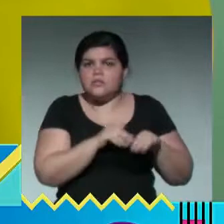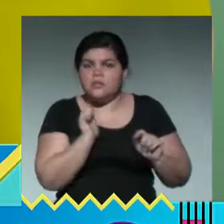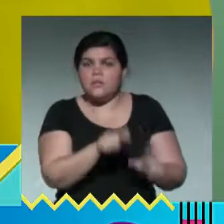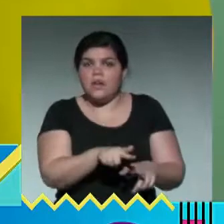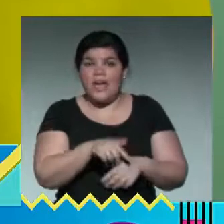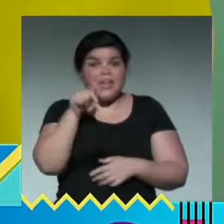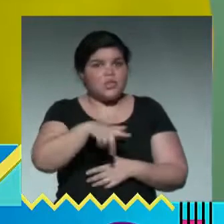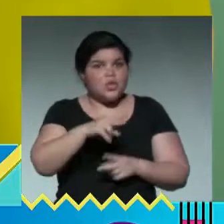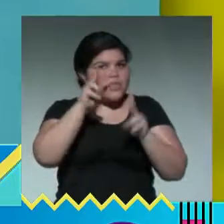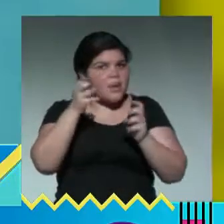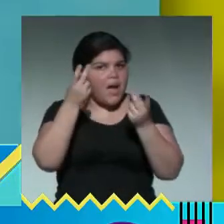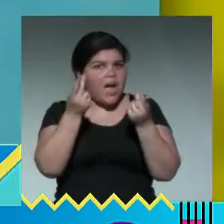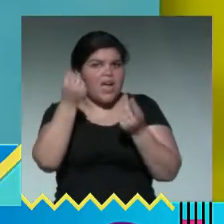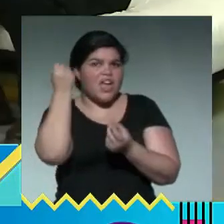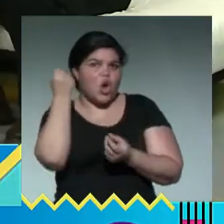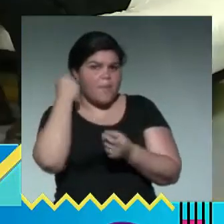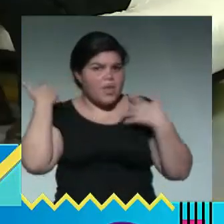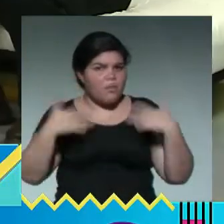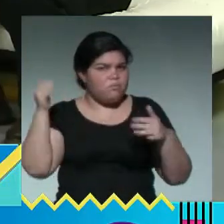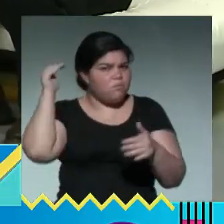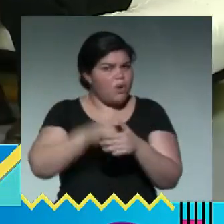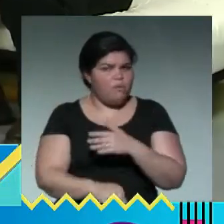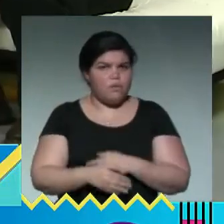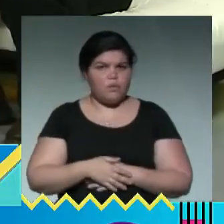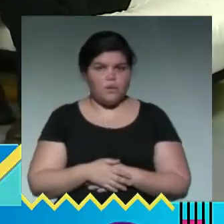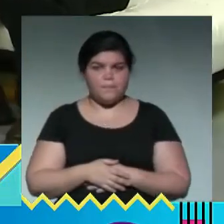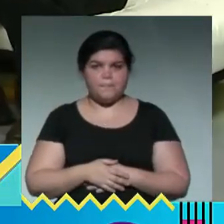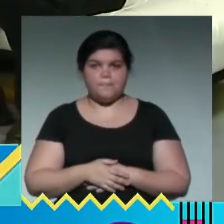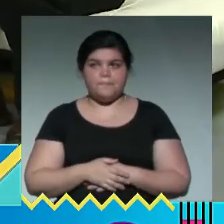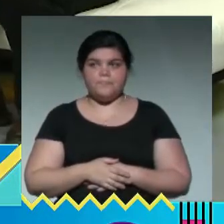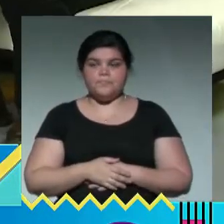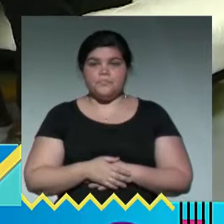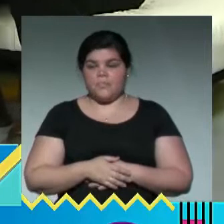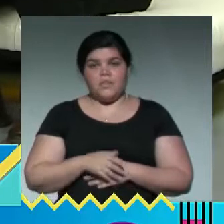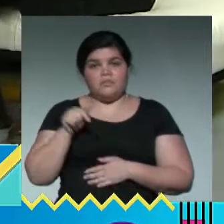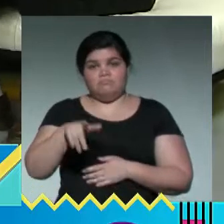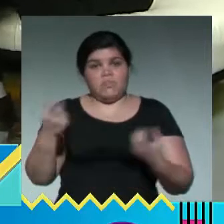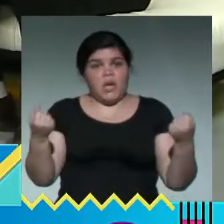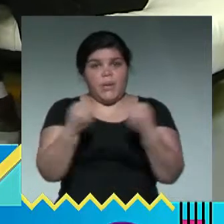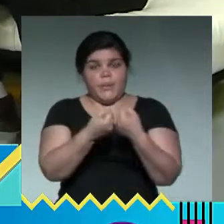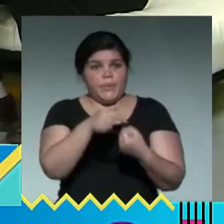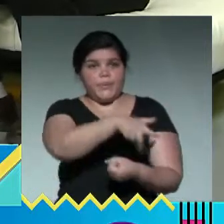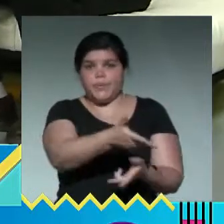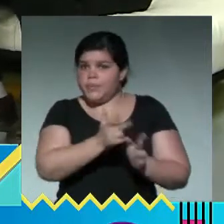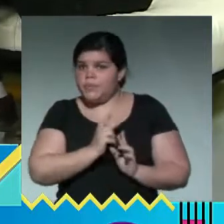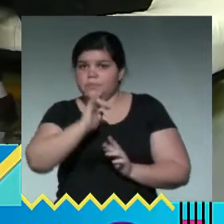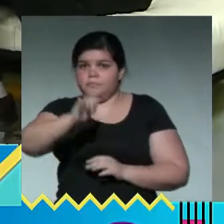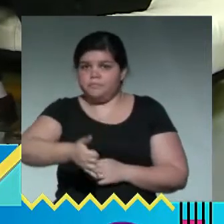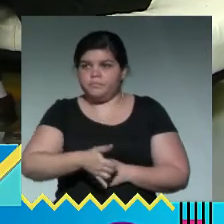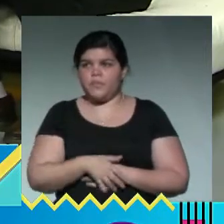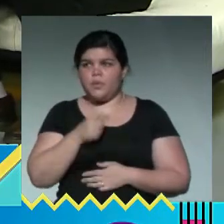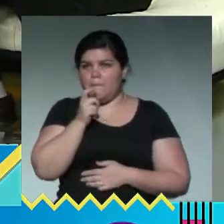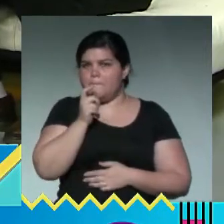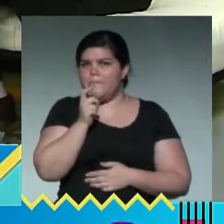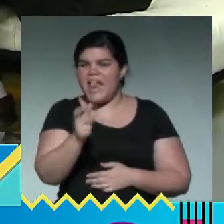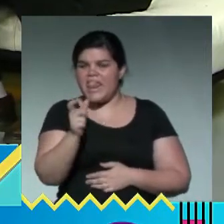importante. Bien, perfecto. Bueno, no, yo coincido con lo que se está diciendo. Creo que hay una palabra que define